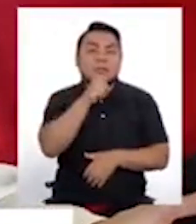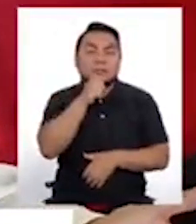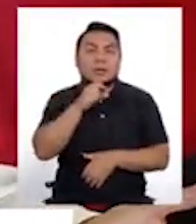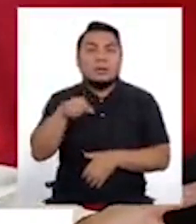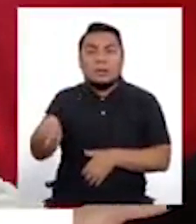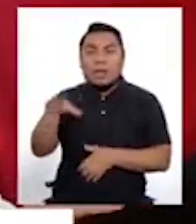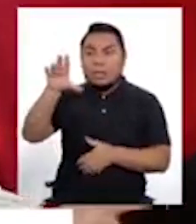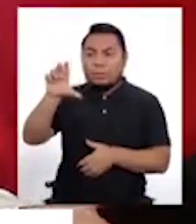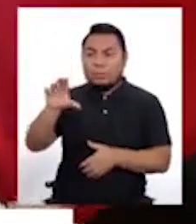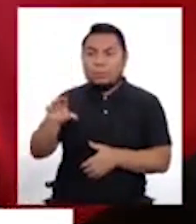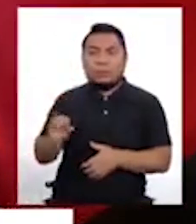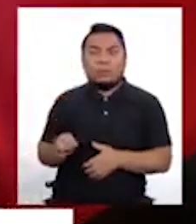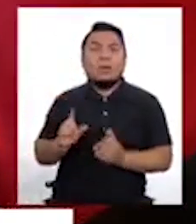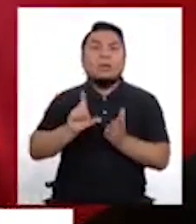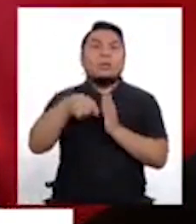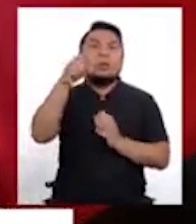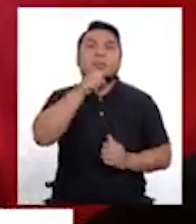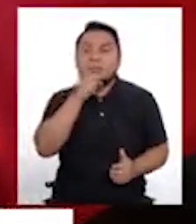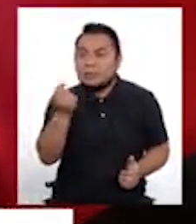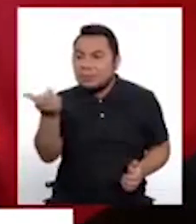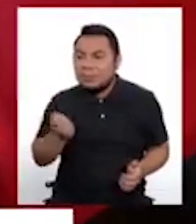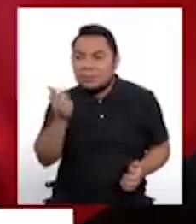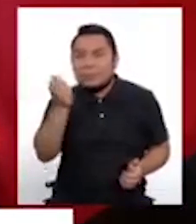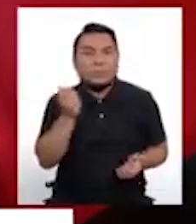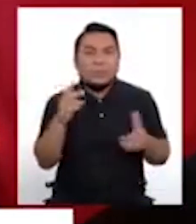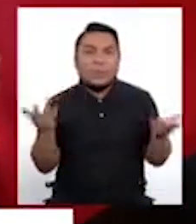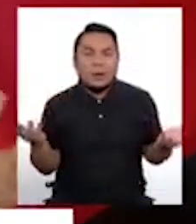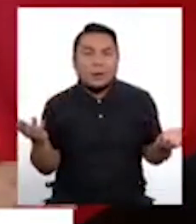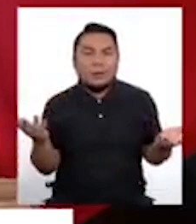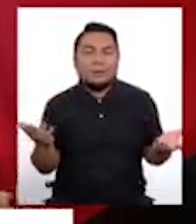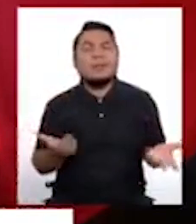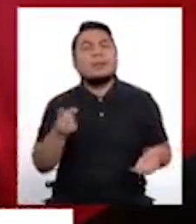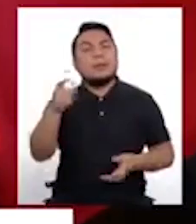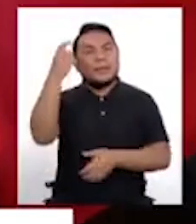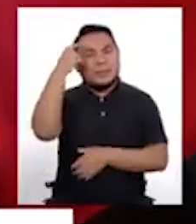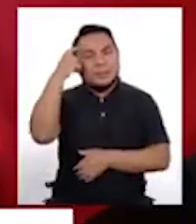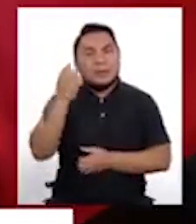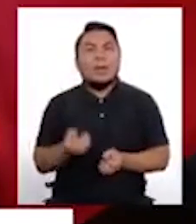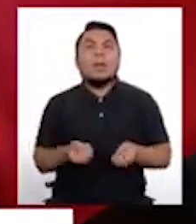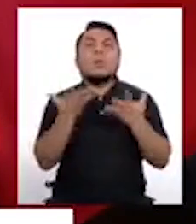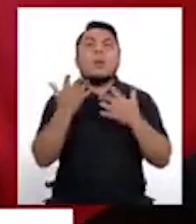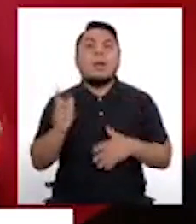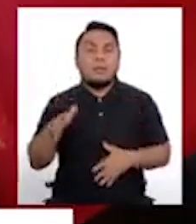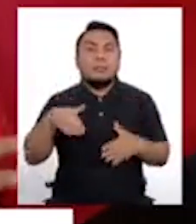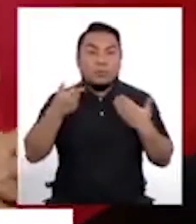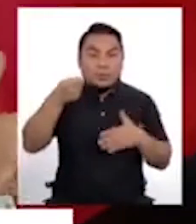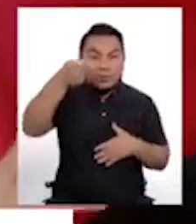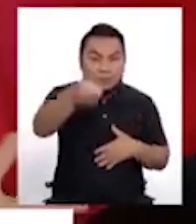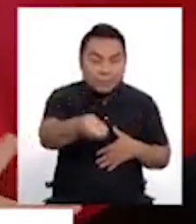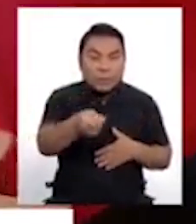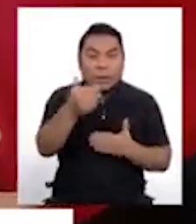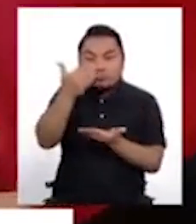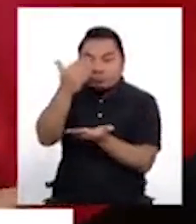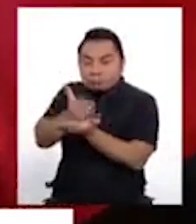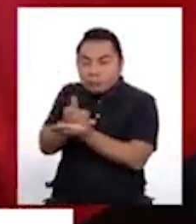queda nada, ¿de qué fondo de pensión hablamos? Entonces hay que pensar cuánto le puedo dar para que atienda sus necesidades